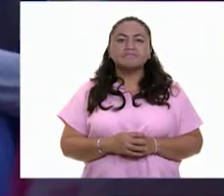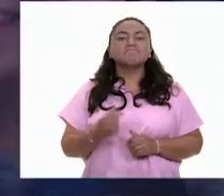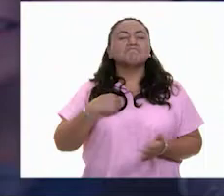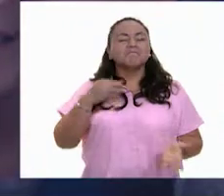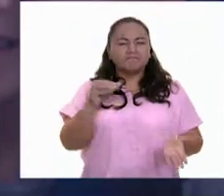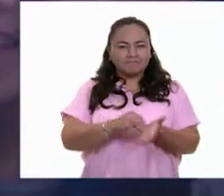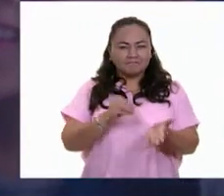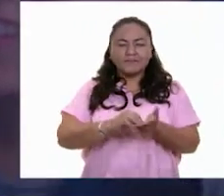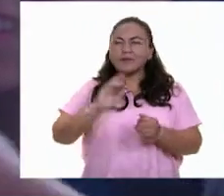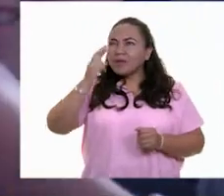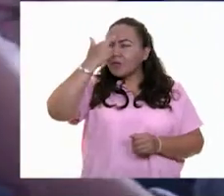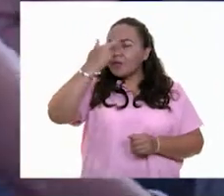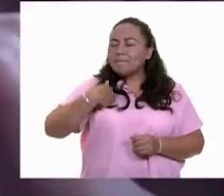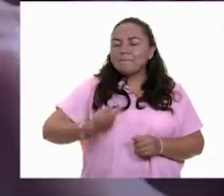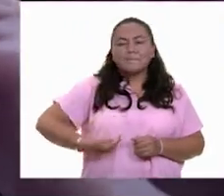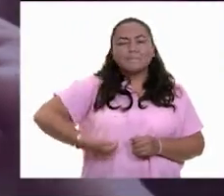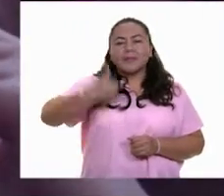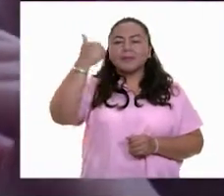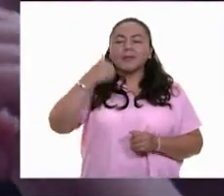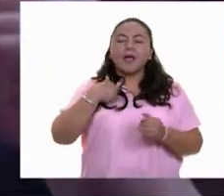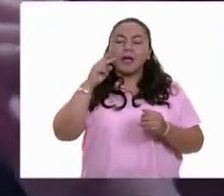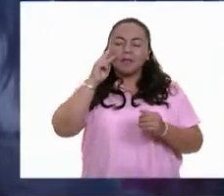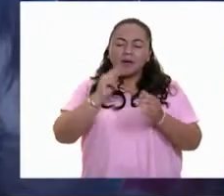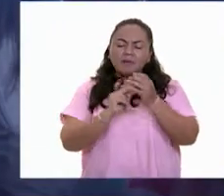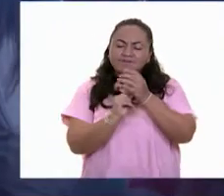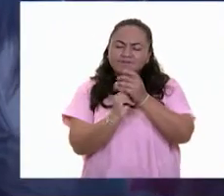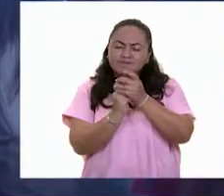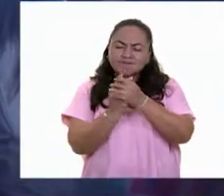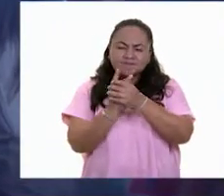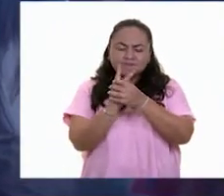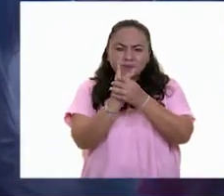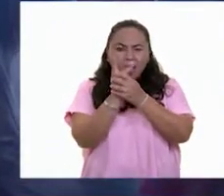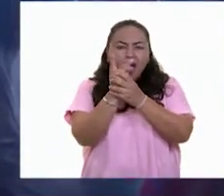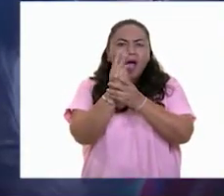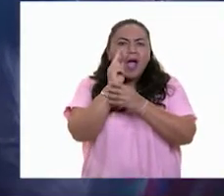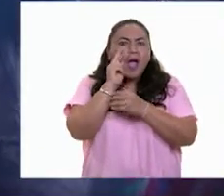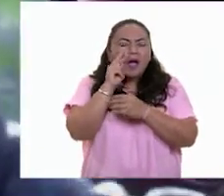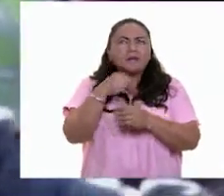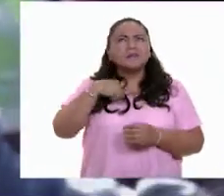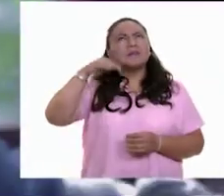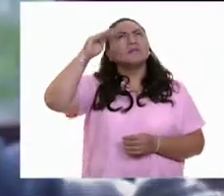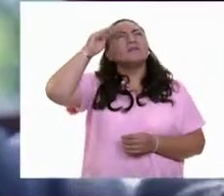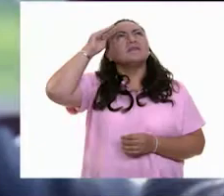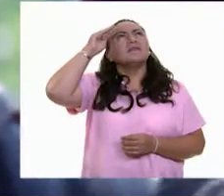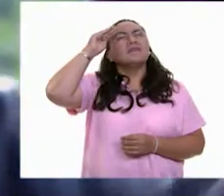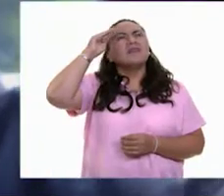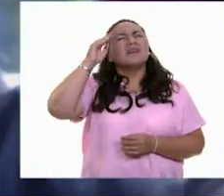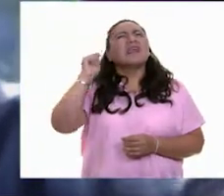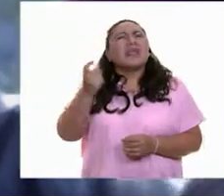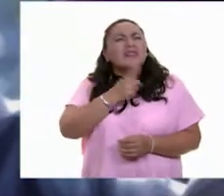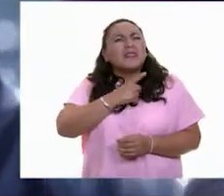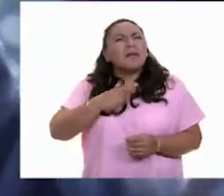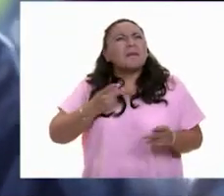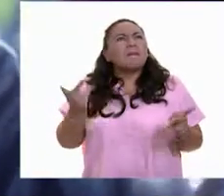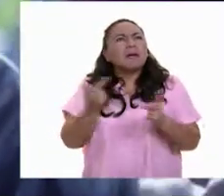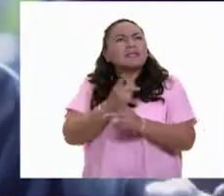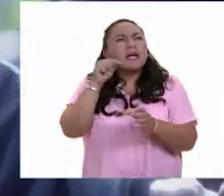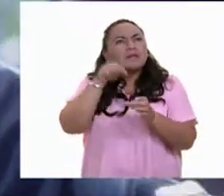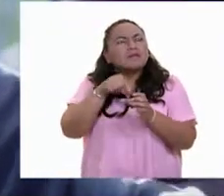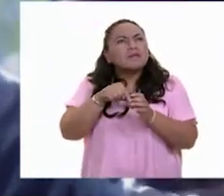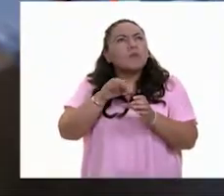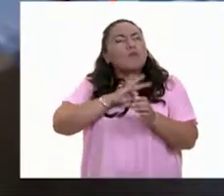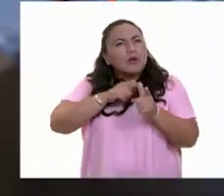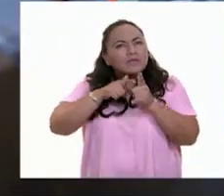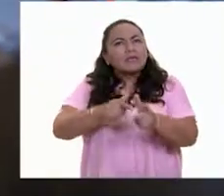Todavía me acuerdo la primera vez que vi germinar una plantita y en mi cabeza solo podía pensar qué tenía que pasar en él para que